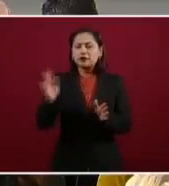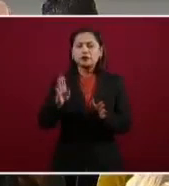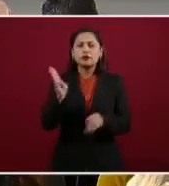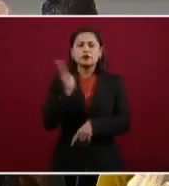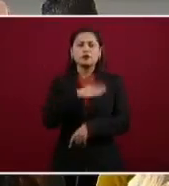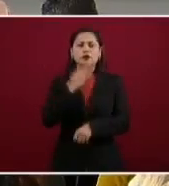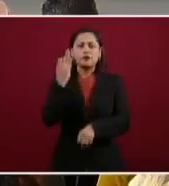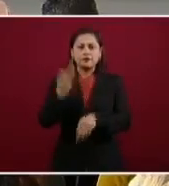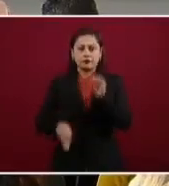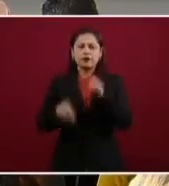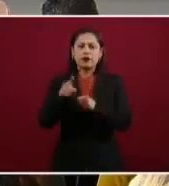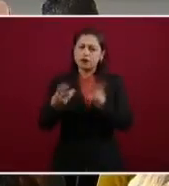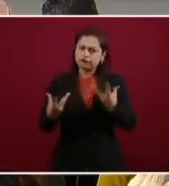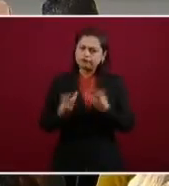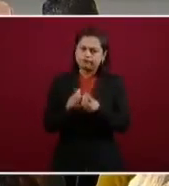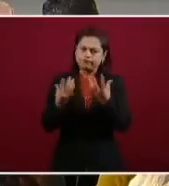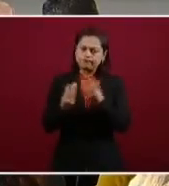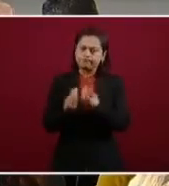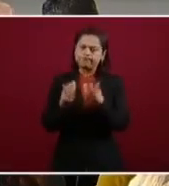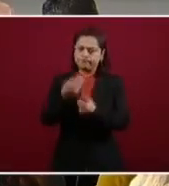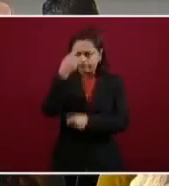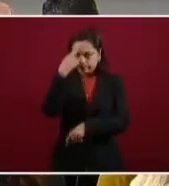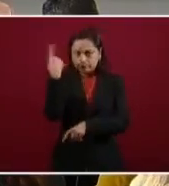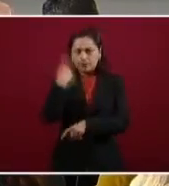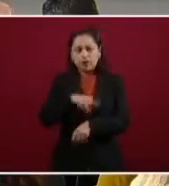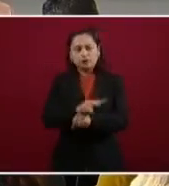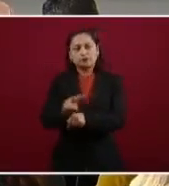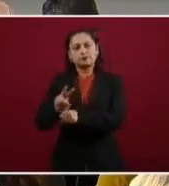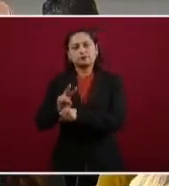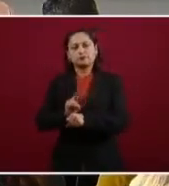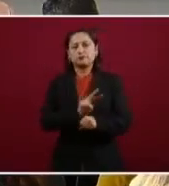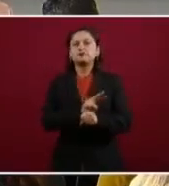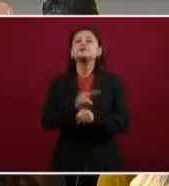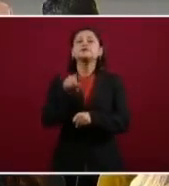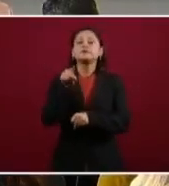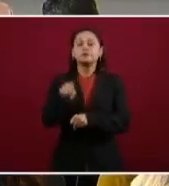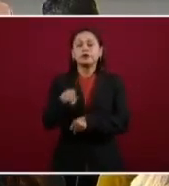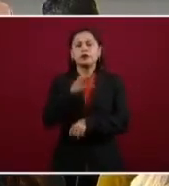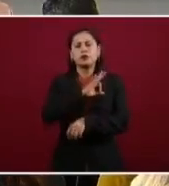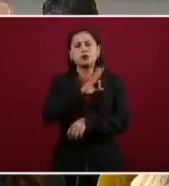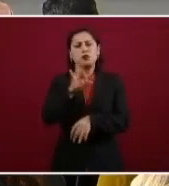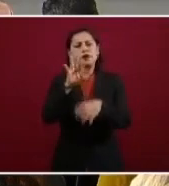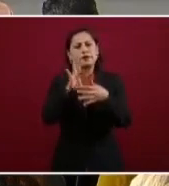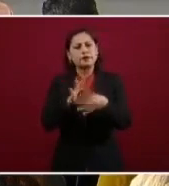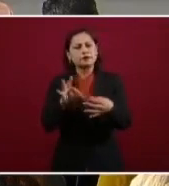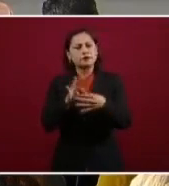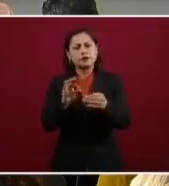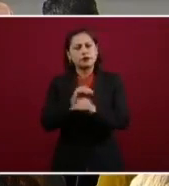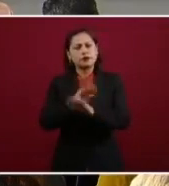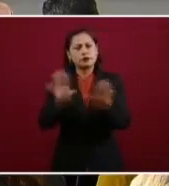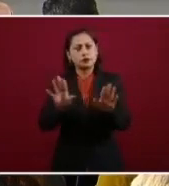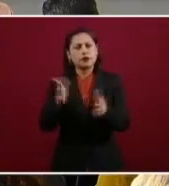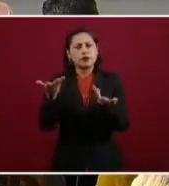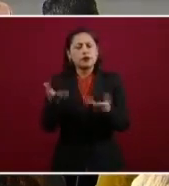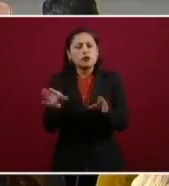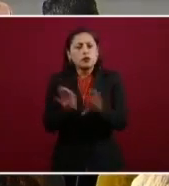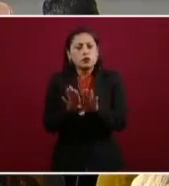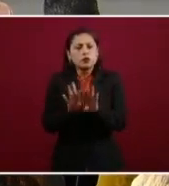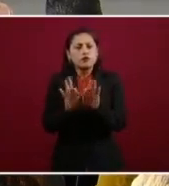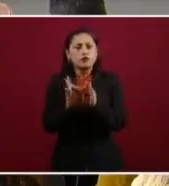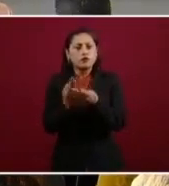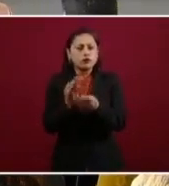buen fin y seguramente él nos podrá decir pues esta estrategia de